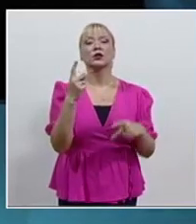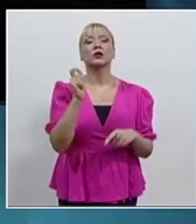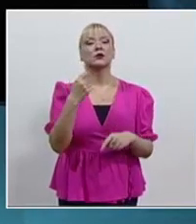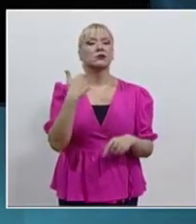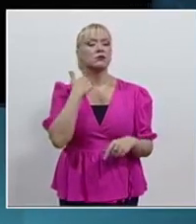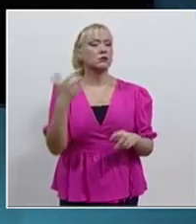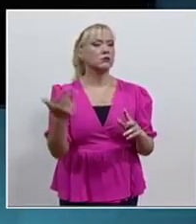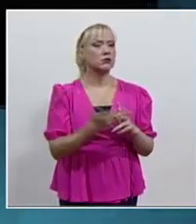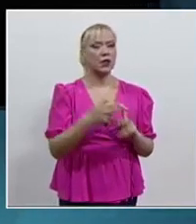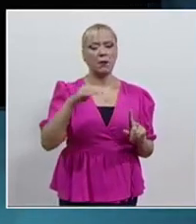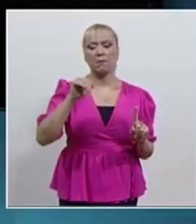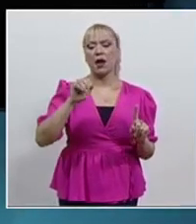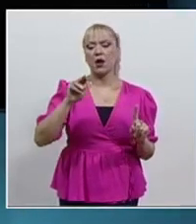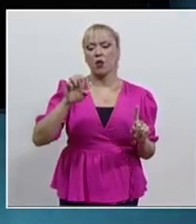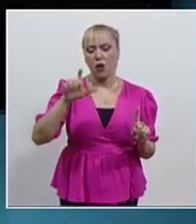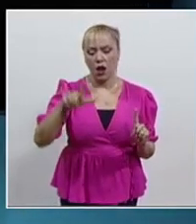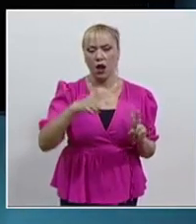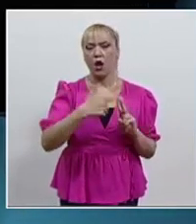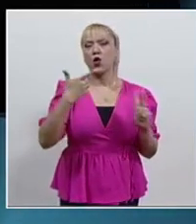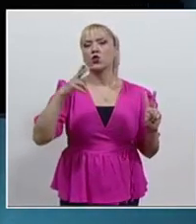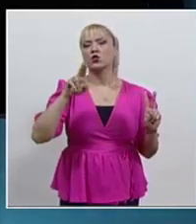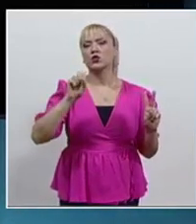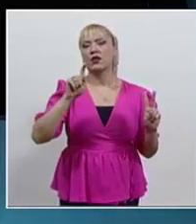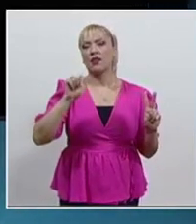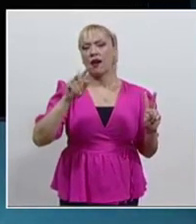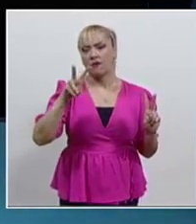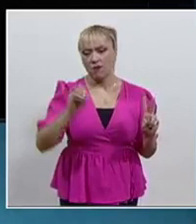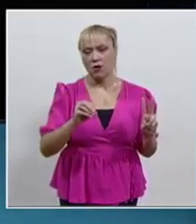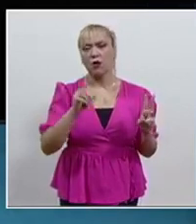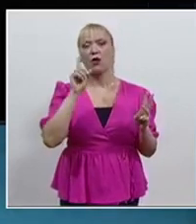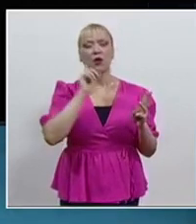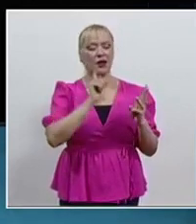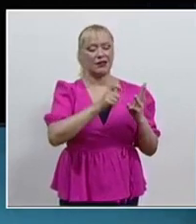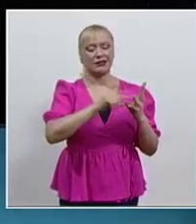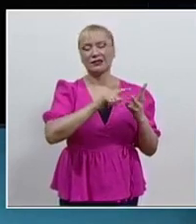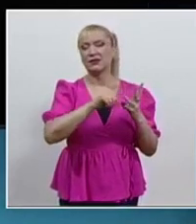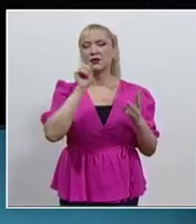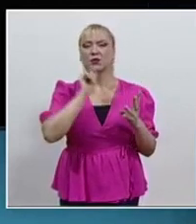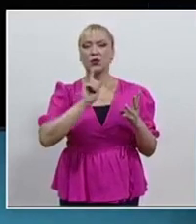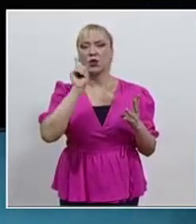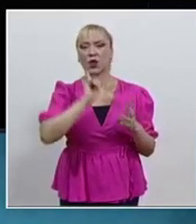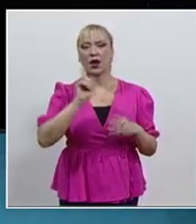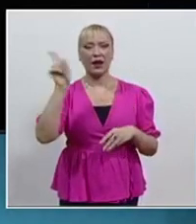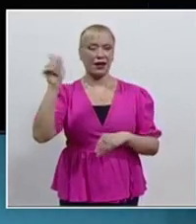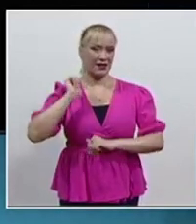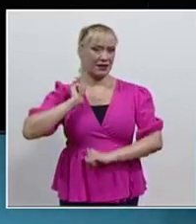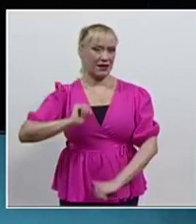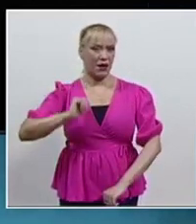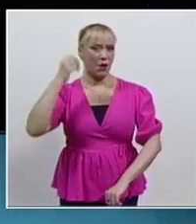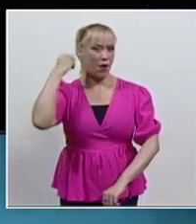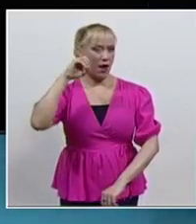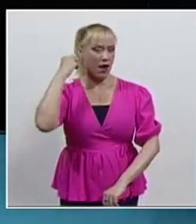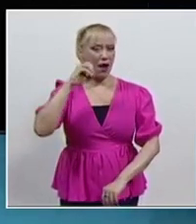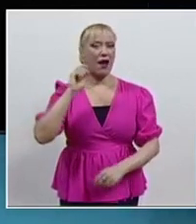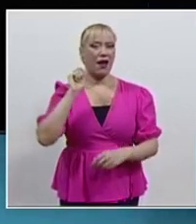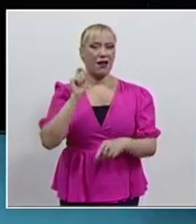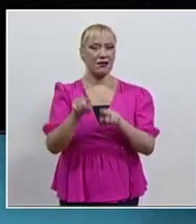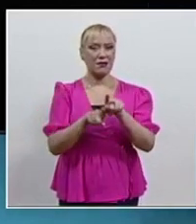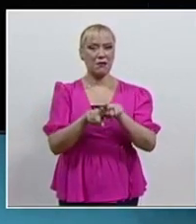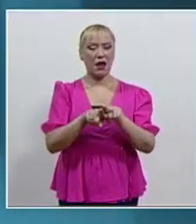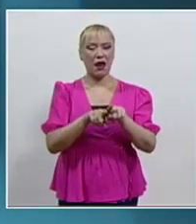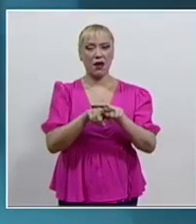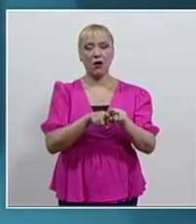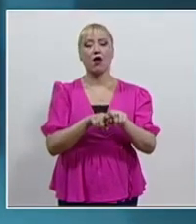y Manuel Cepeda, este último hermano de Elisa Cepeda, actual secretaria de la Mujer en Oaxaca, sigan en su proceso en